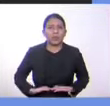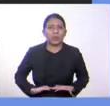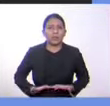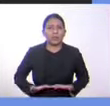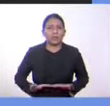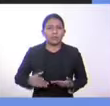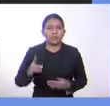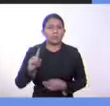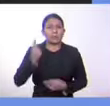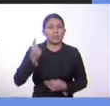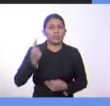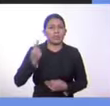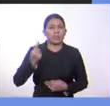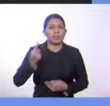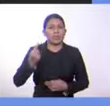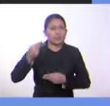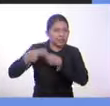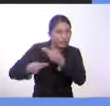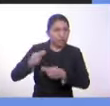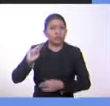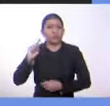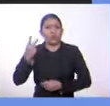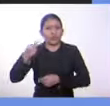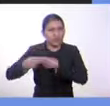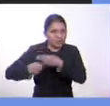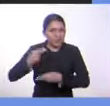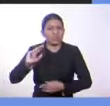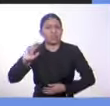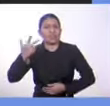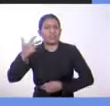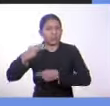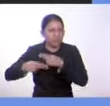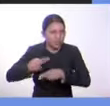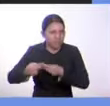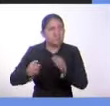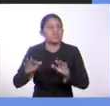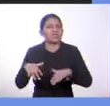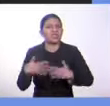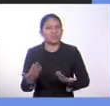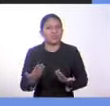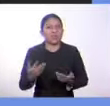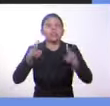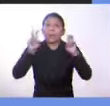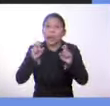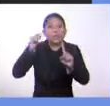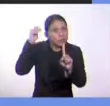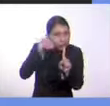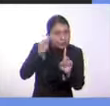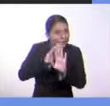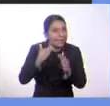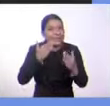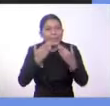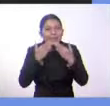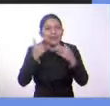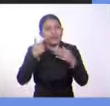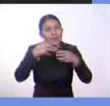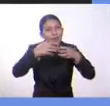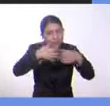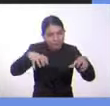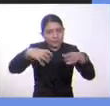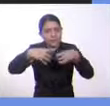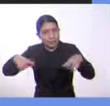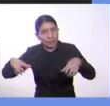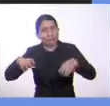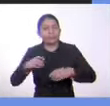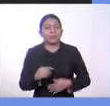primera generación, de segunda generación y de tercera generación. Para efectos pedagógicos, vamos a observar que en la primera